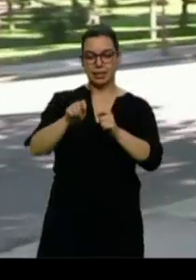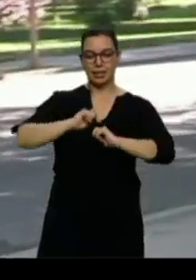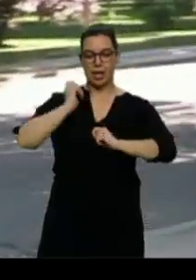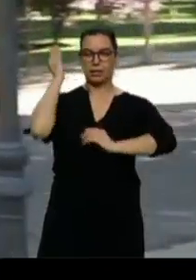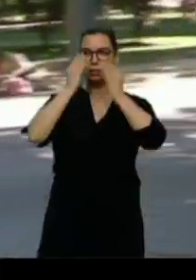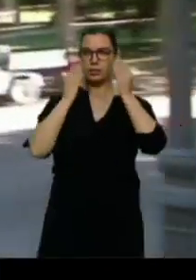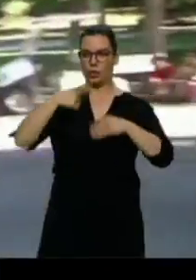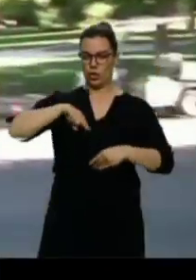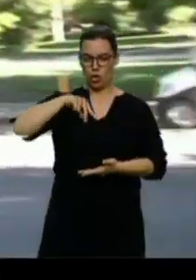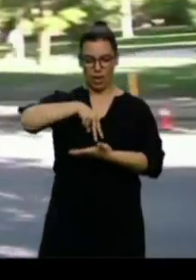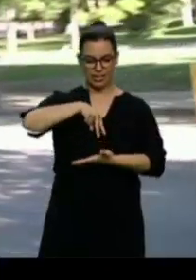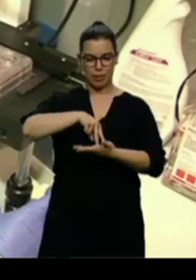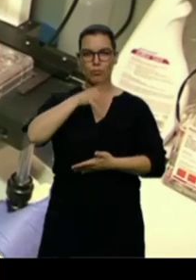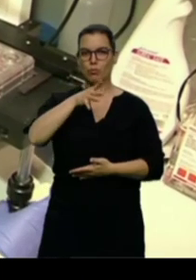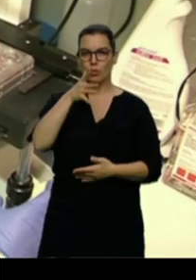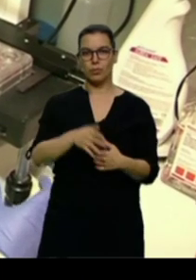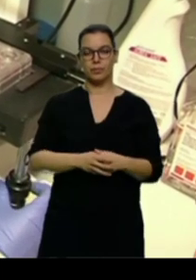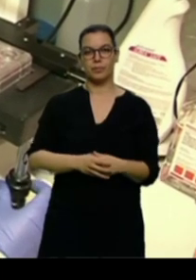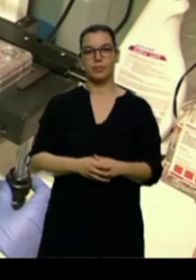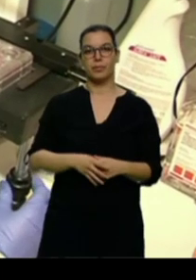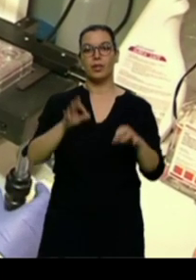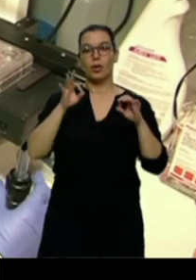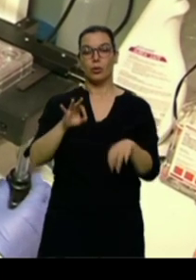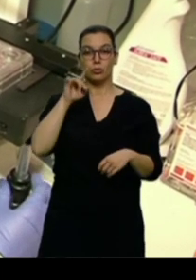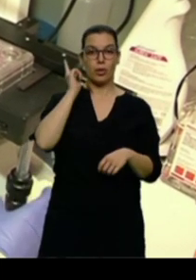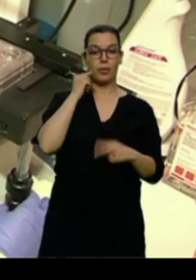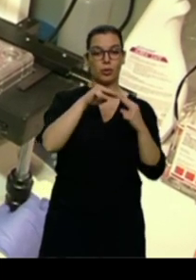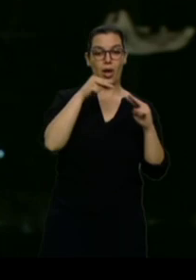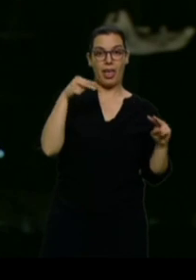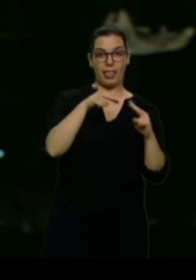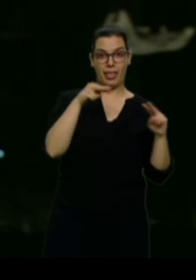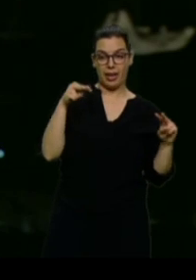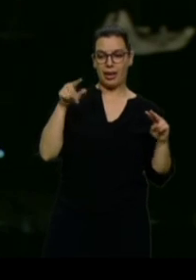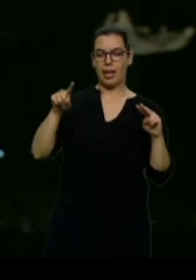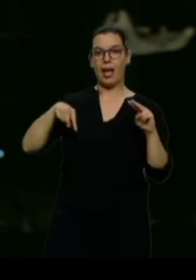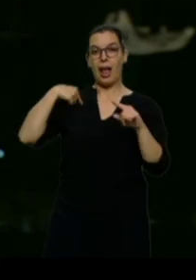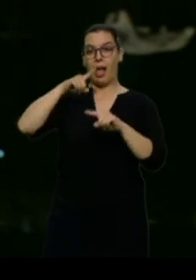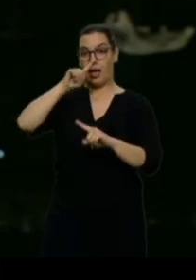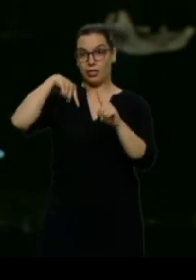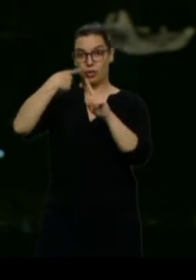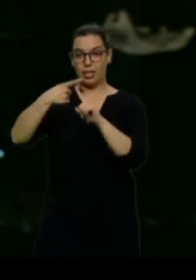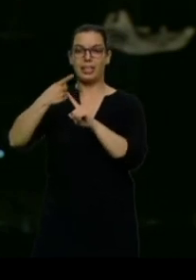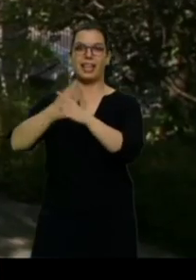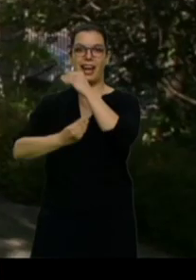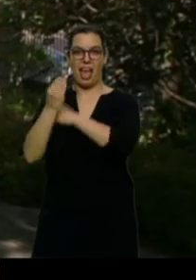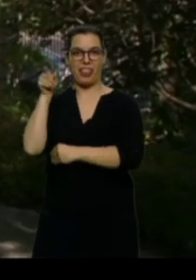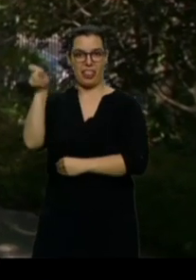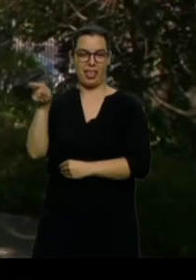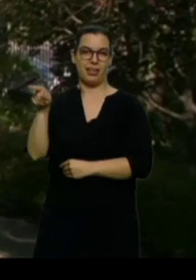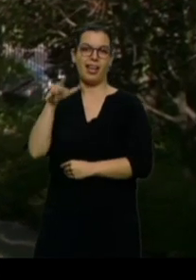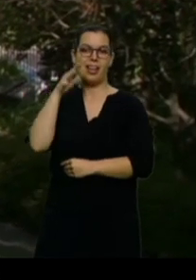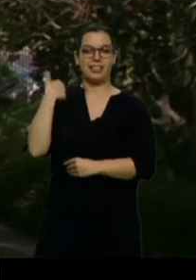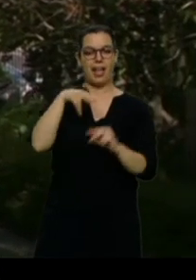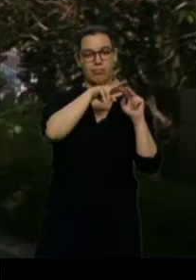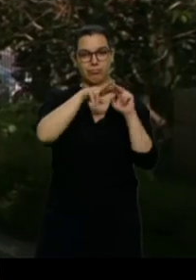Nació al año siguiente del descubrimiento del ADN y ya está secuenciado hasta el de los neardentales. Juan Luis Arzuaga ha